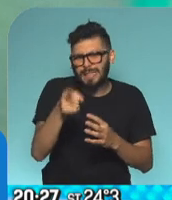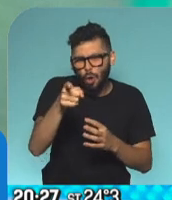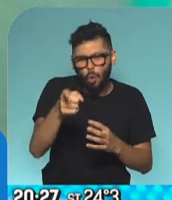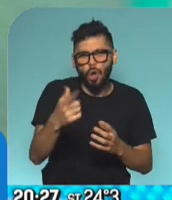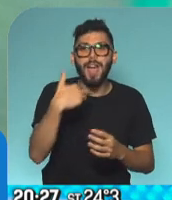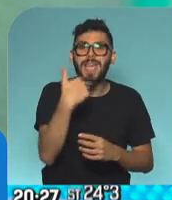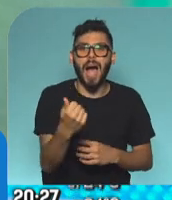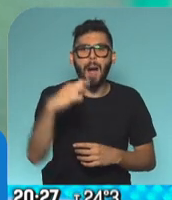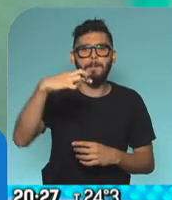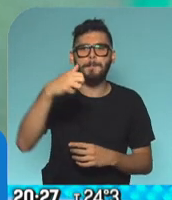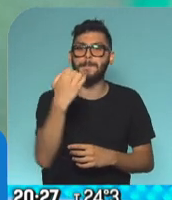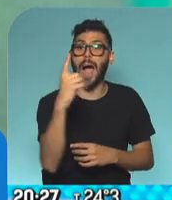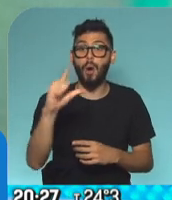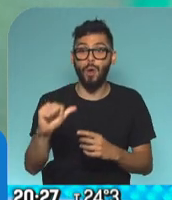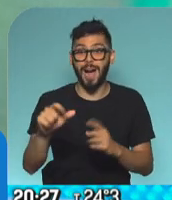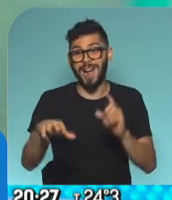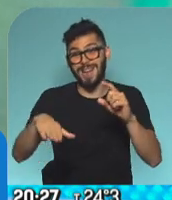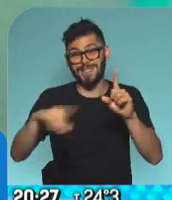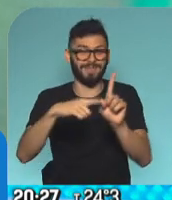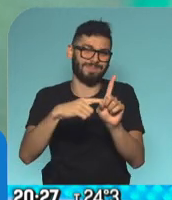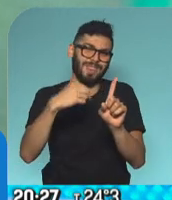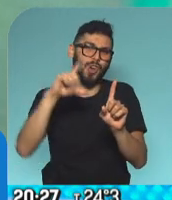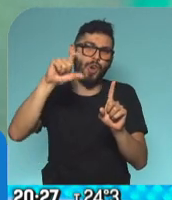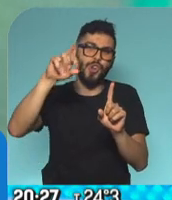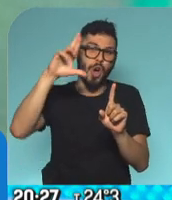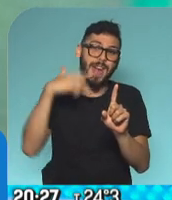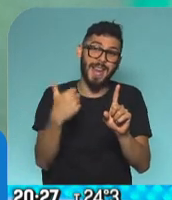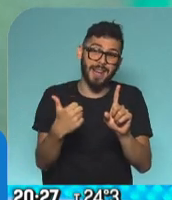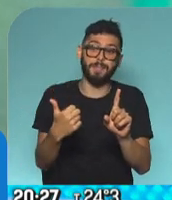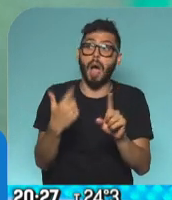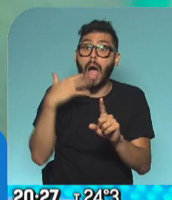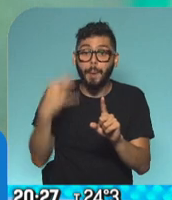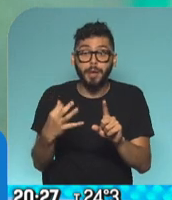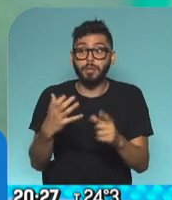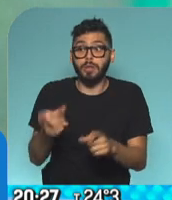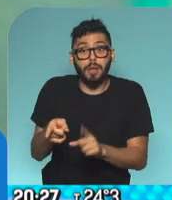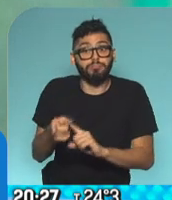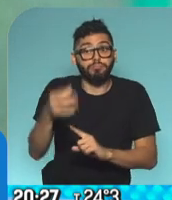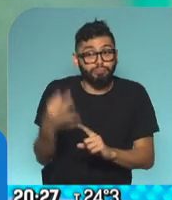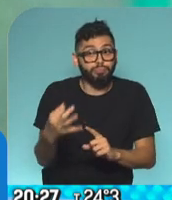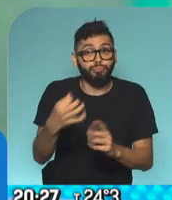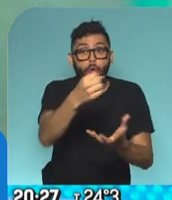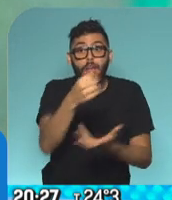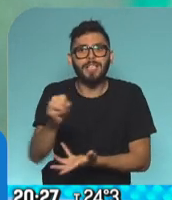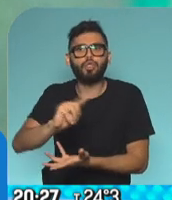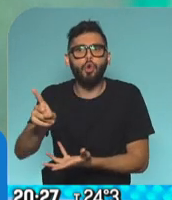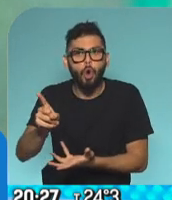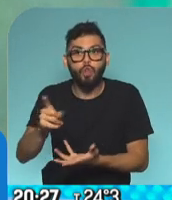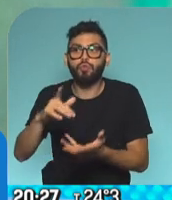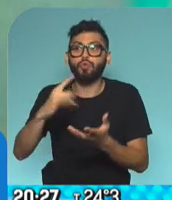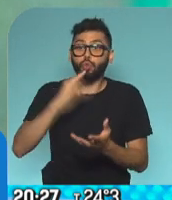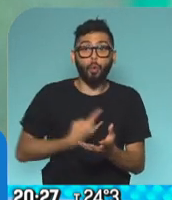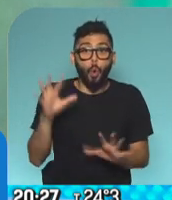hija paula de la hija de lorena esa determinación para sí le corresponde o no lo determina otra agencia que es